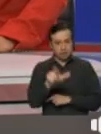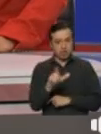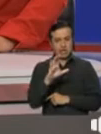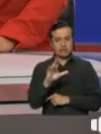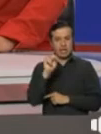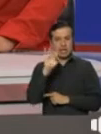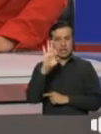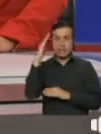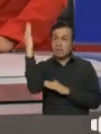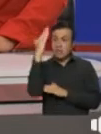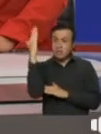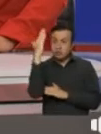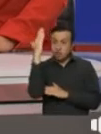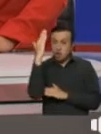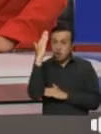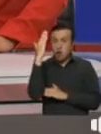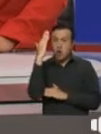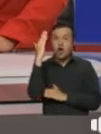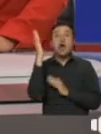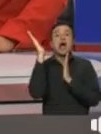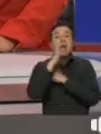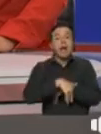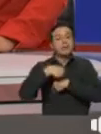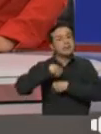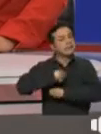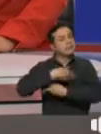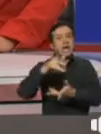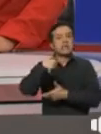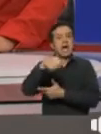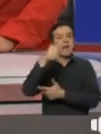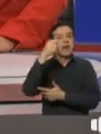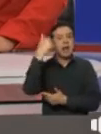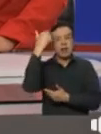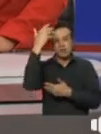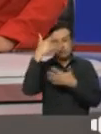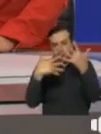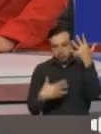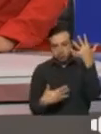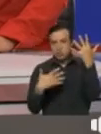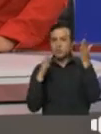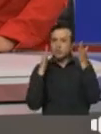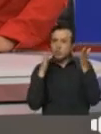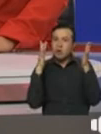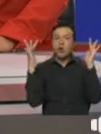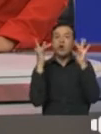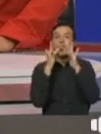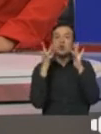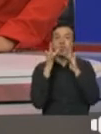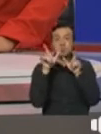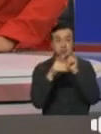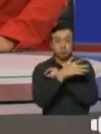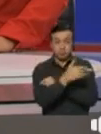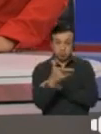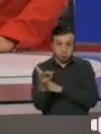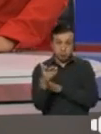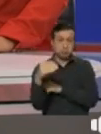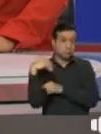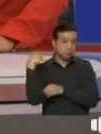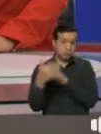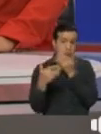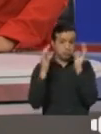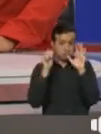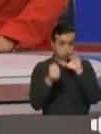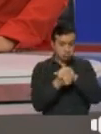pagar ningún costo adicional a su paquete mensual contratado. Esto será para garantizar conexión a estos ciudadanos durante